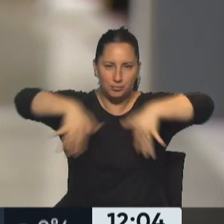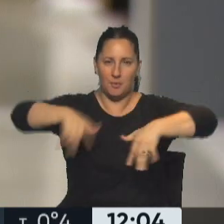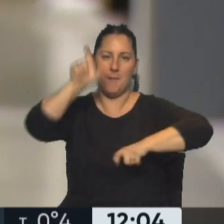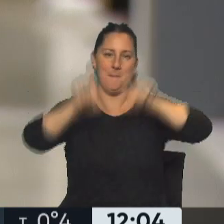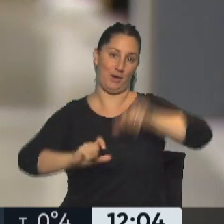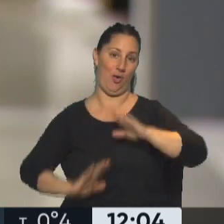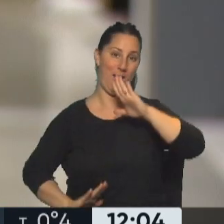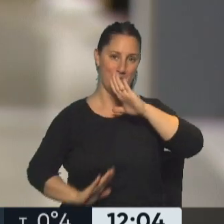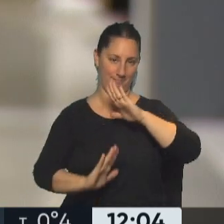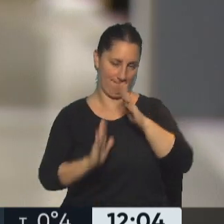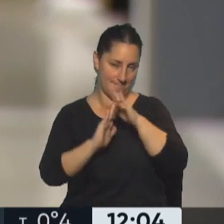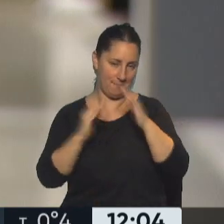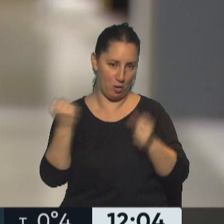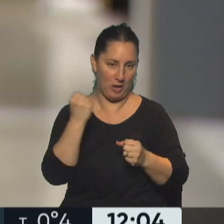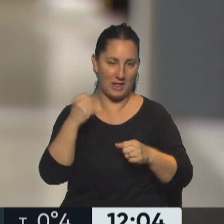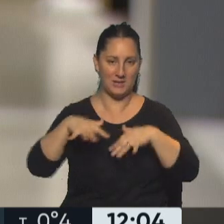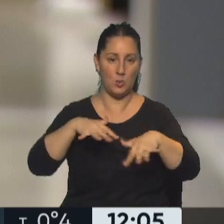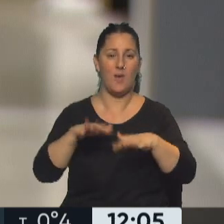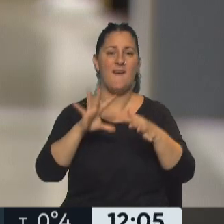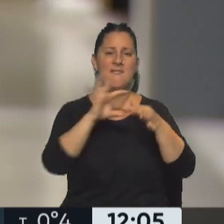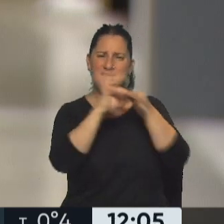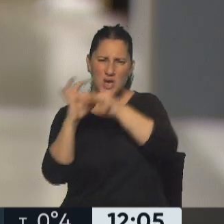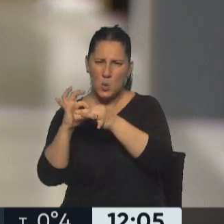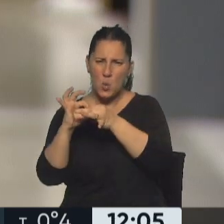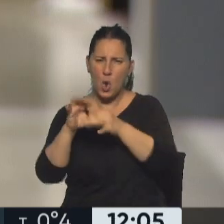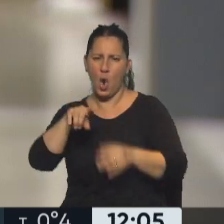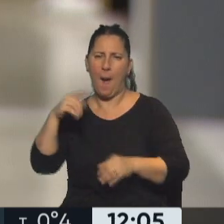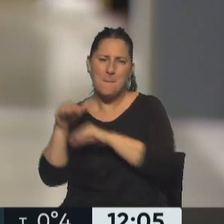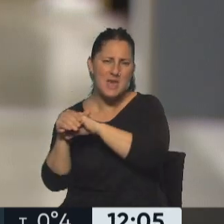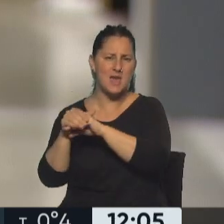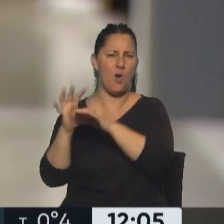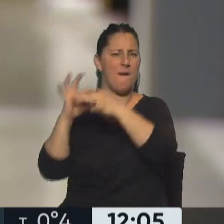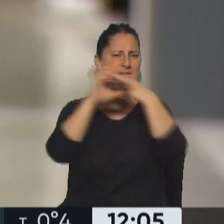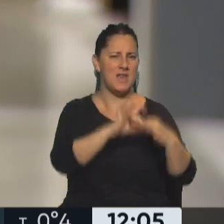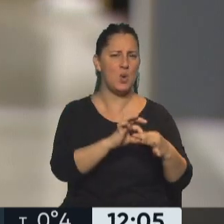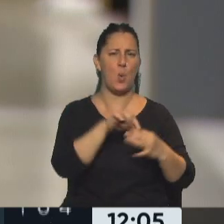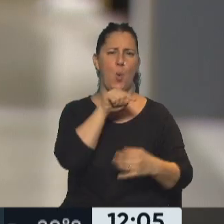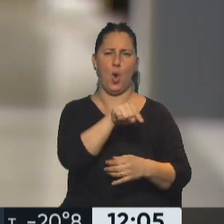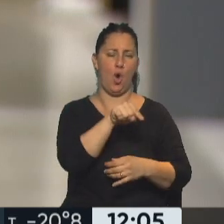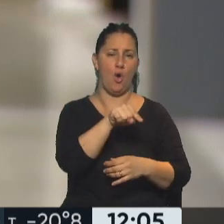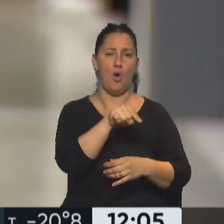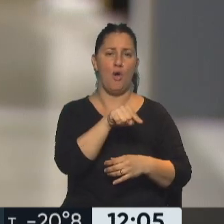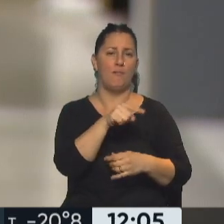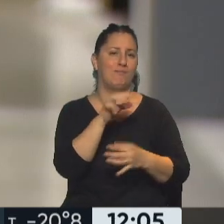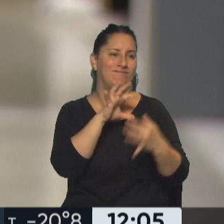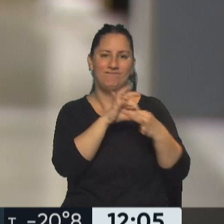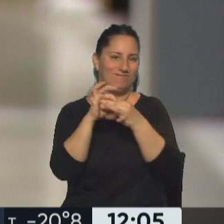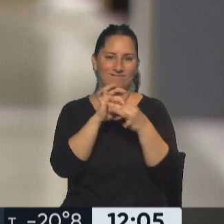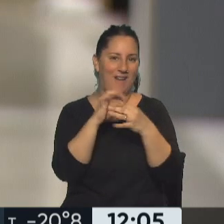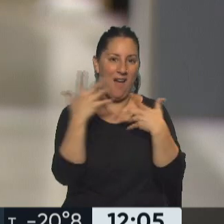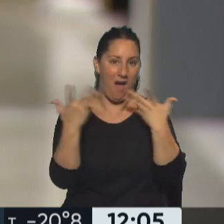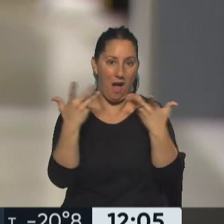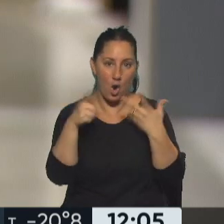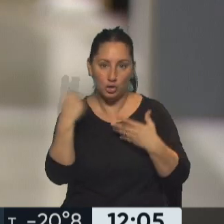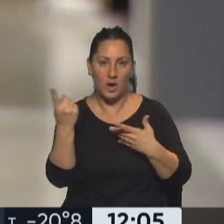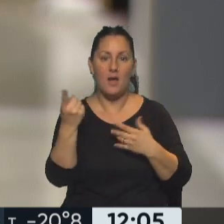y ya es tarde ver si hay algún vínculo con otro amigo con lo conozco a nuestro tipo de relación y que esa